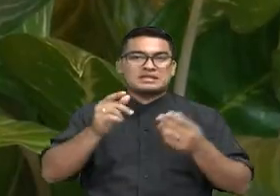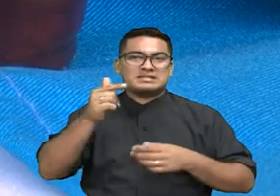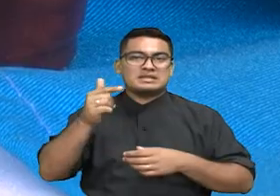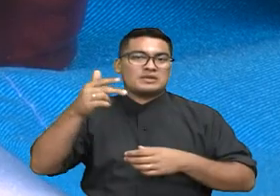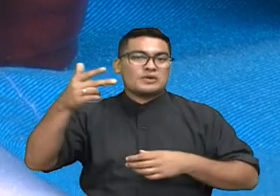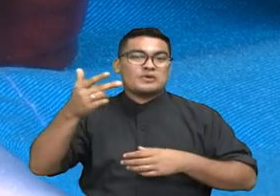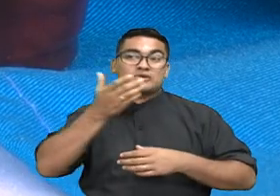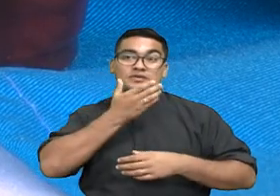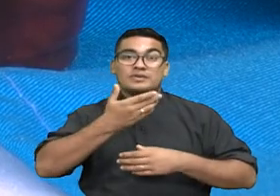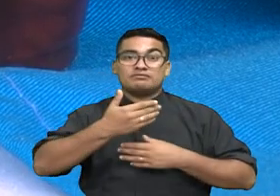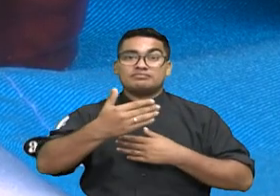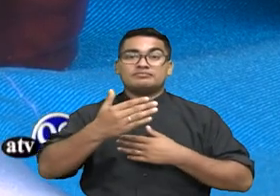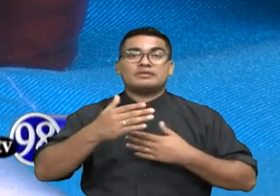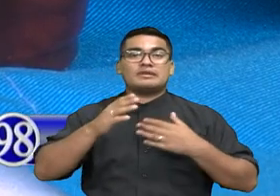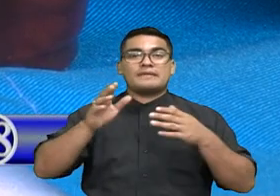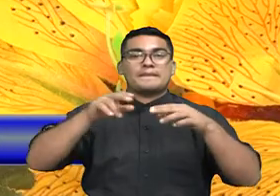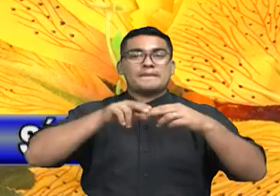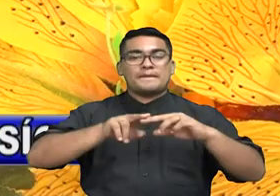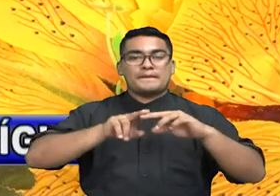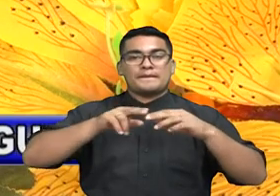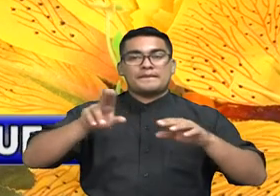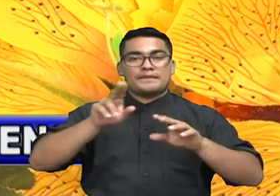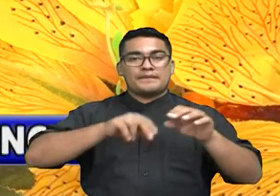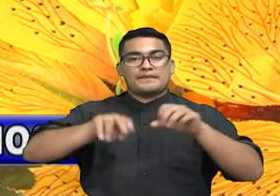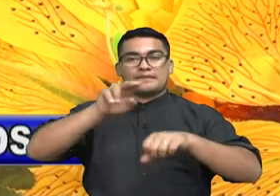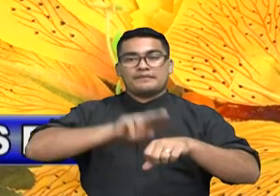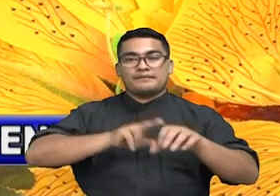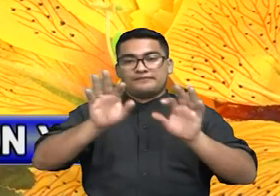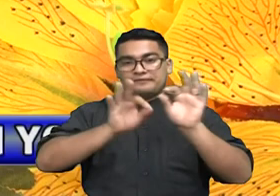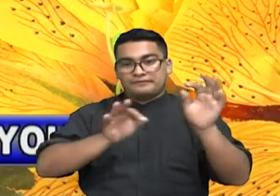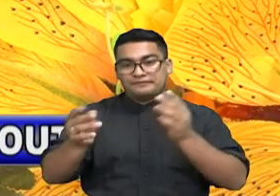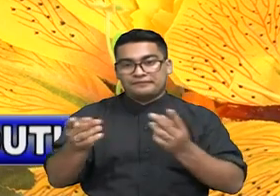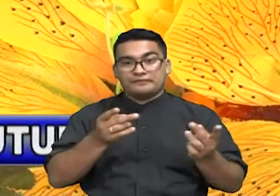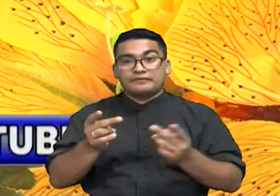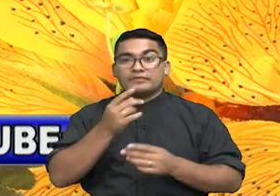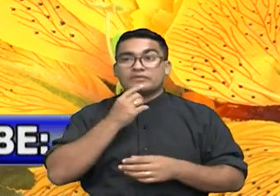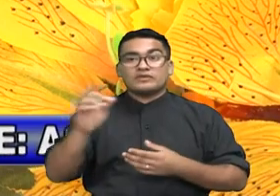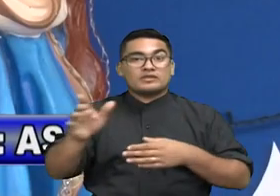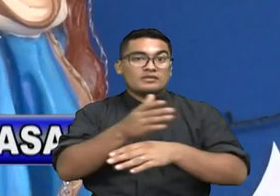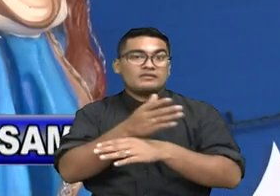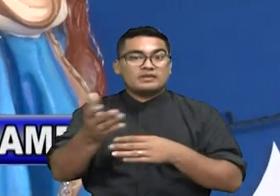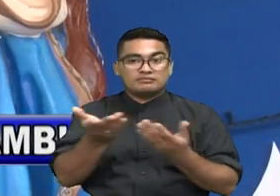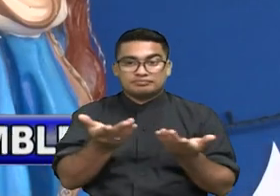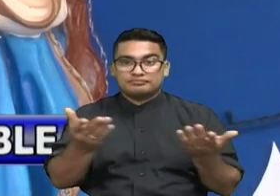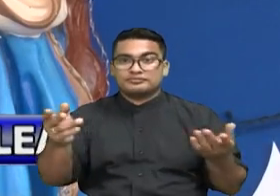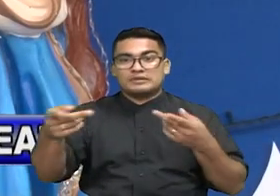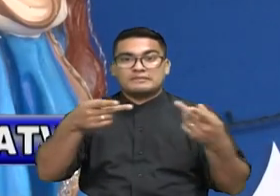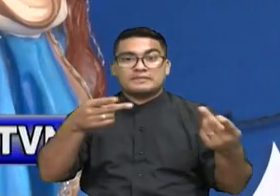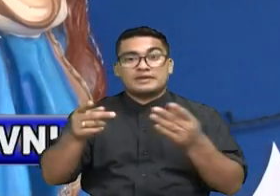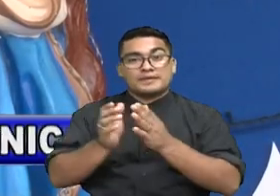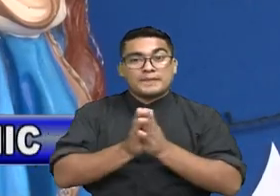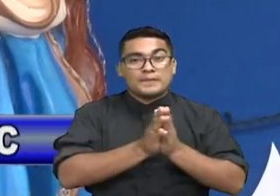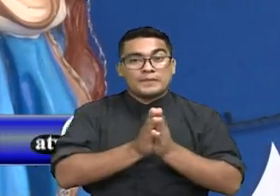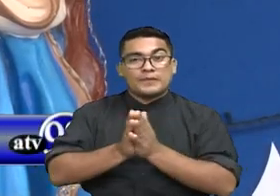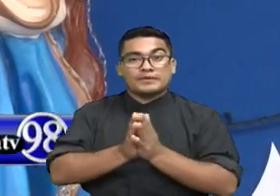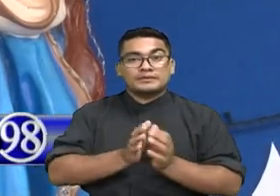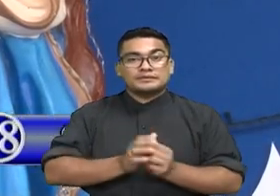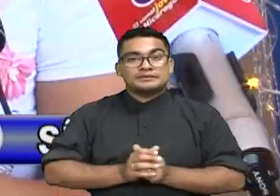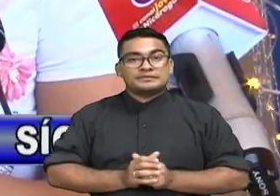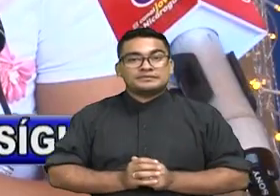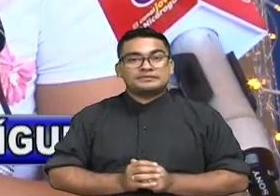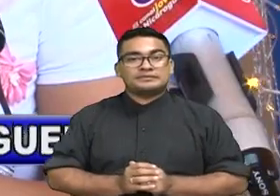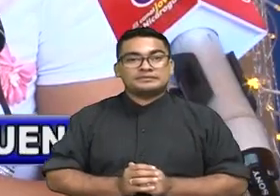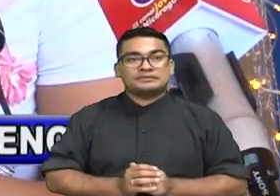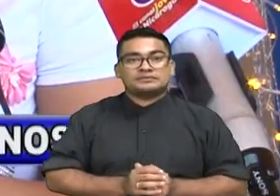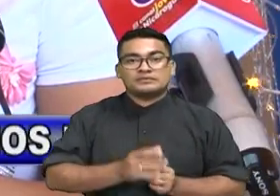diciembre el Parque Nacional de Ferias para adquirir estos productos, donde se efectuará la Feria Especial de la Gritería.